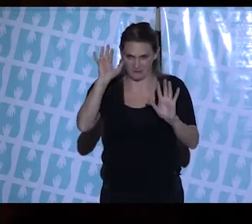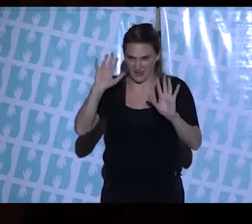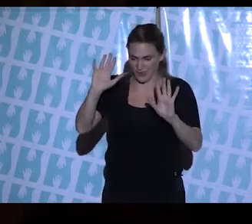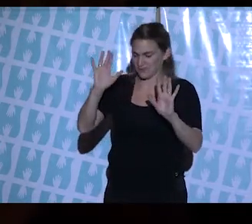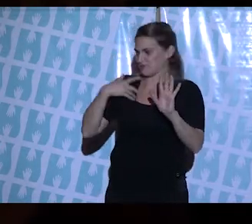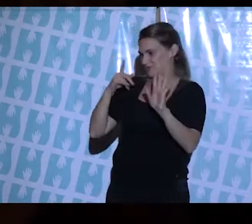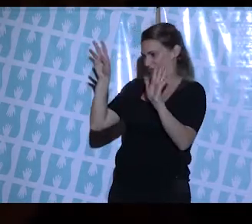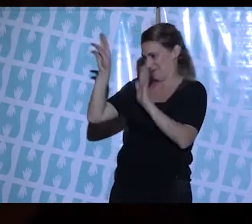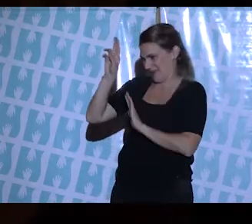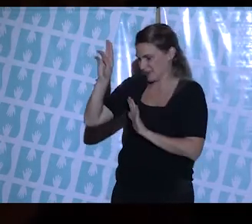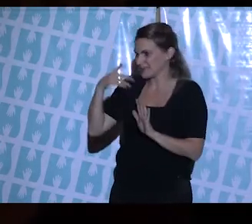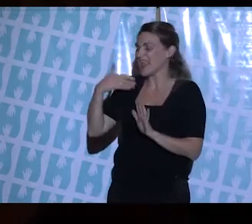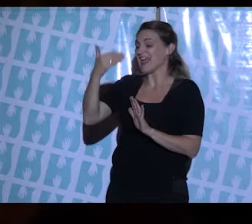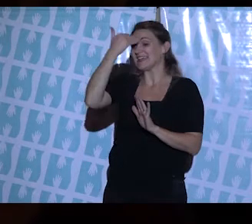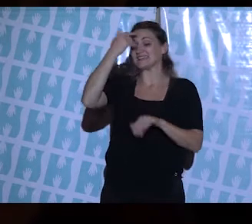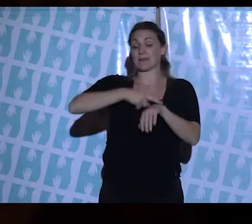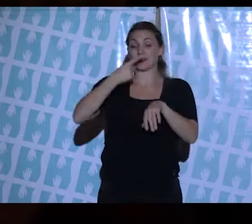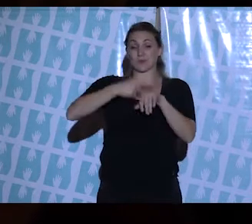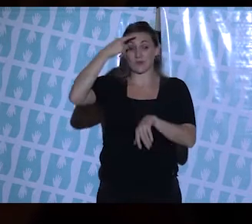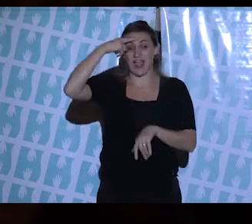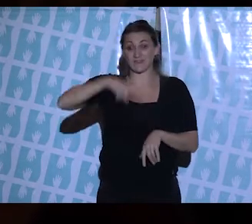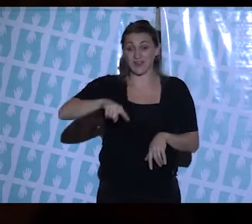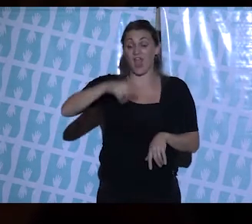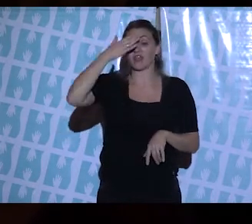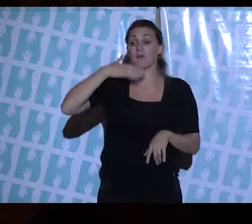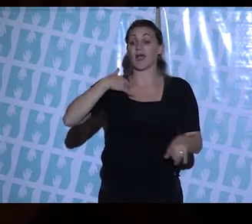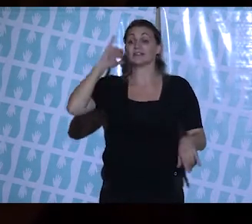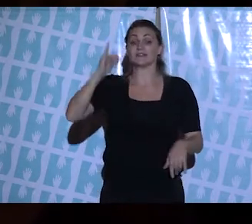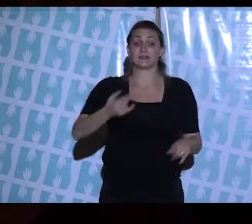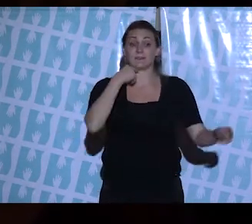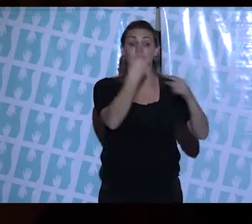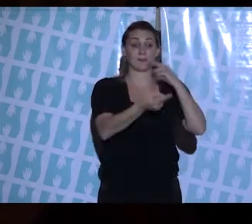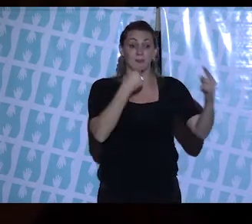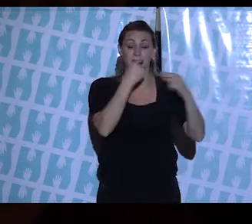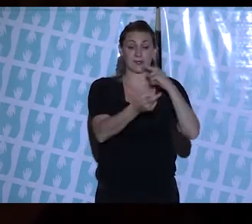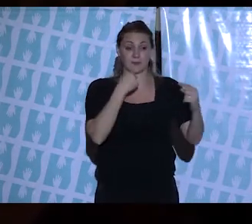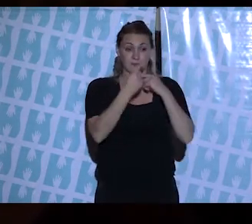reservar 15 minutos al final de la charla y ahí podremos hacer preguntas y comentarios.